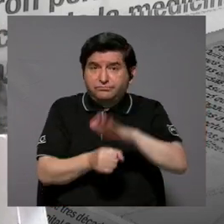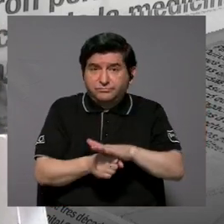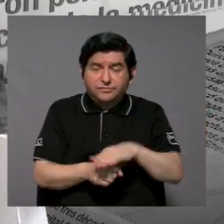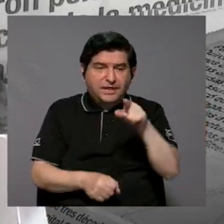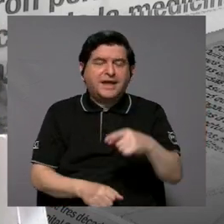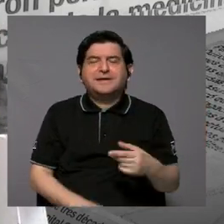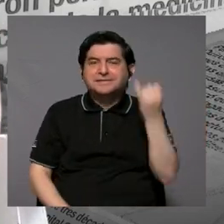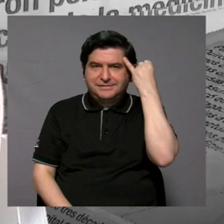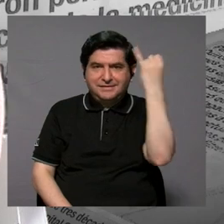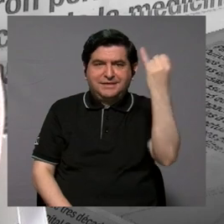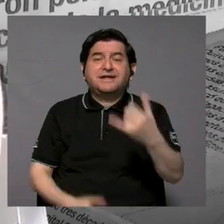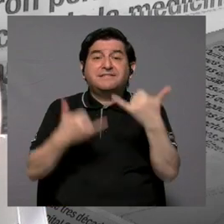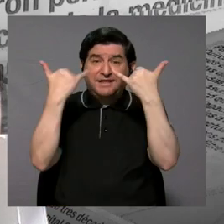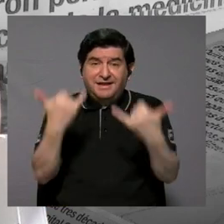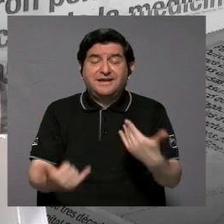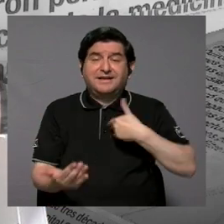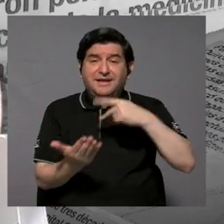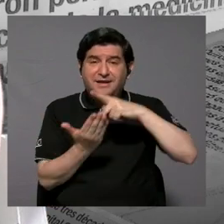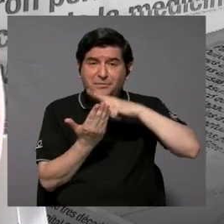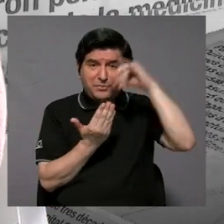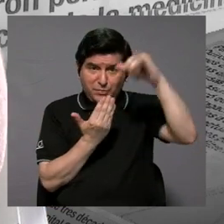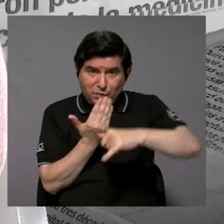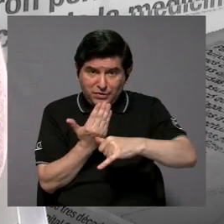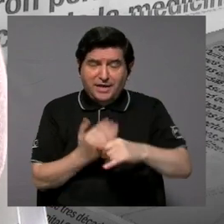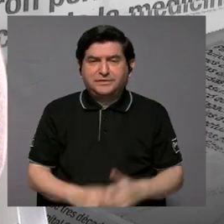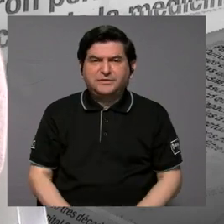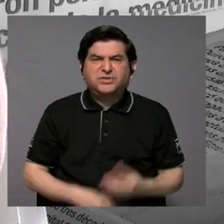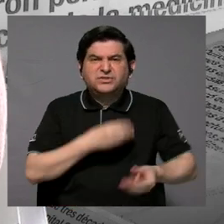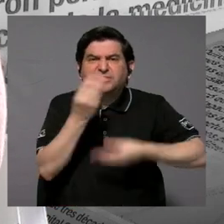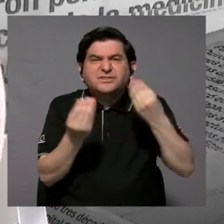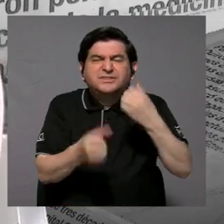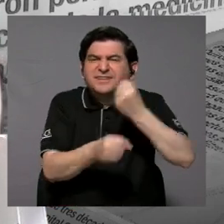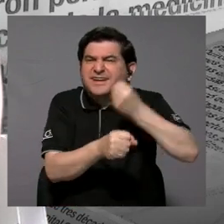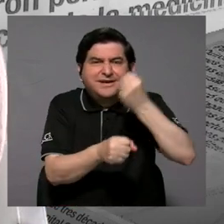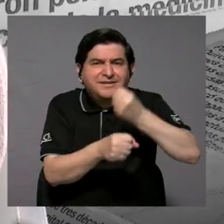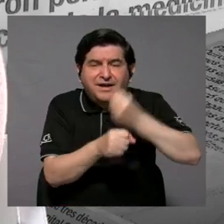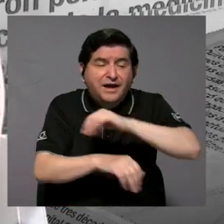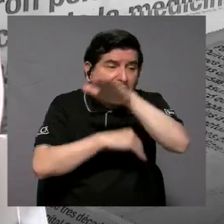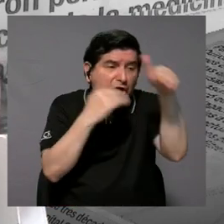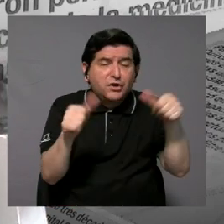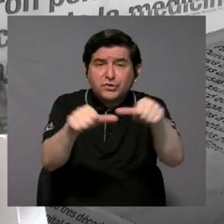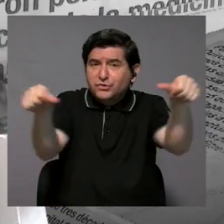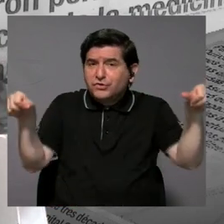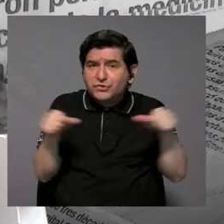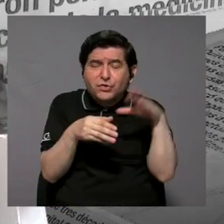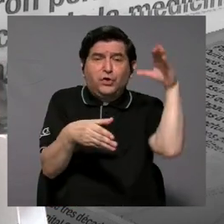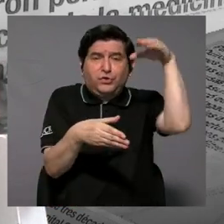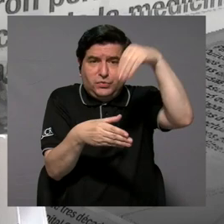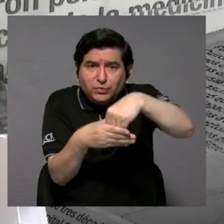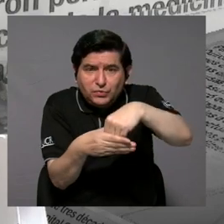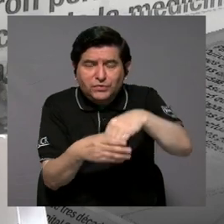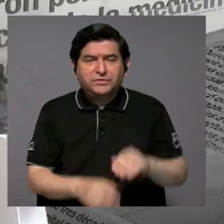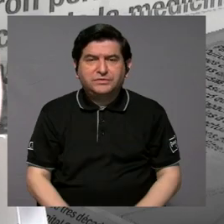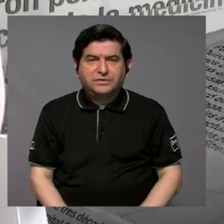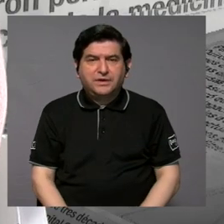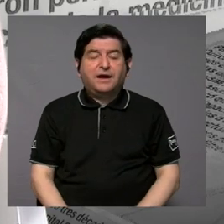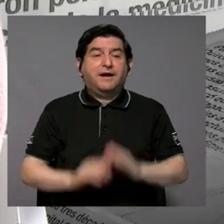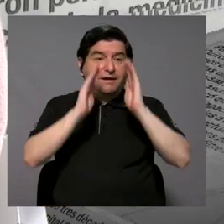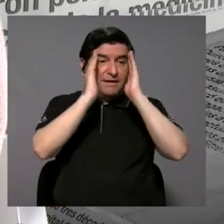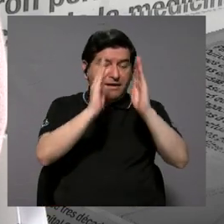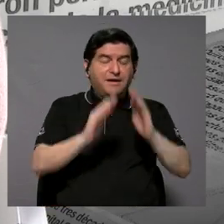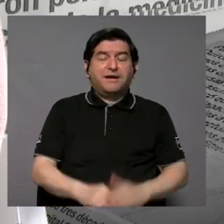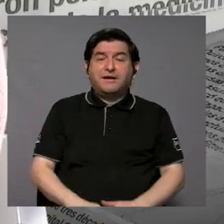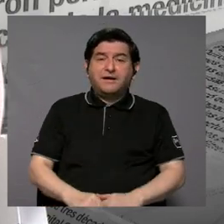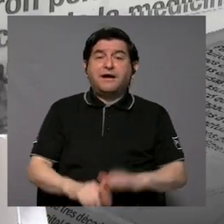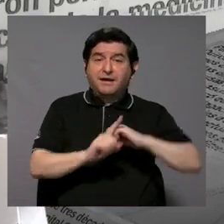ese es el espíritu. Si ya tenemos un proyecto, lo que tenemos que hacer es trabajar todas las áreas involucradas y que tomen en cuenta la